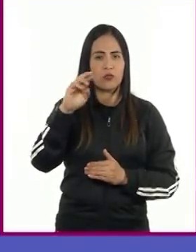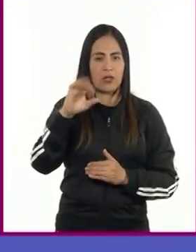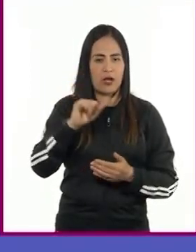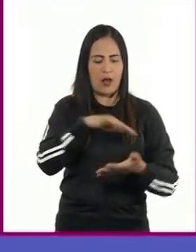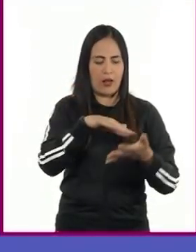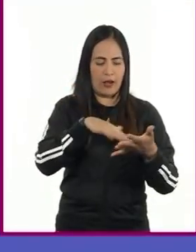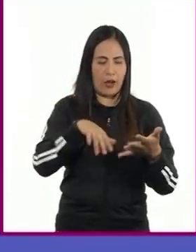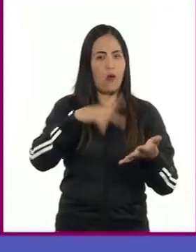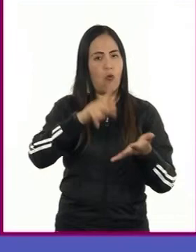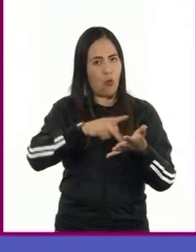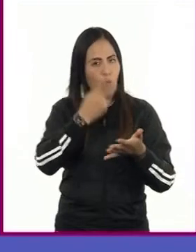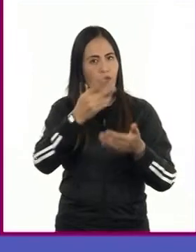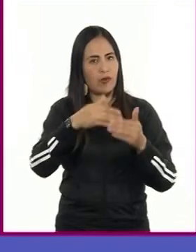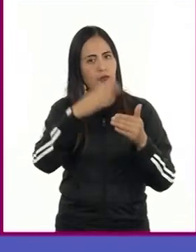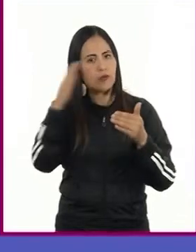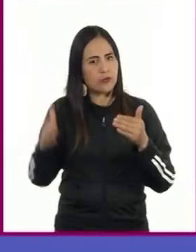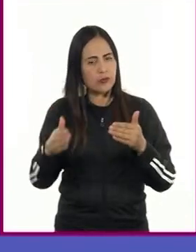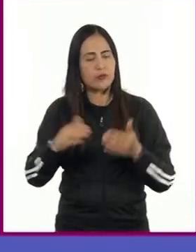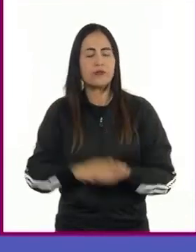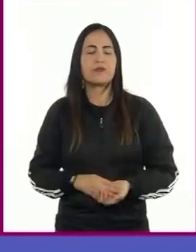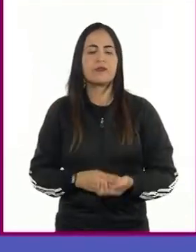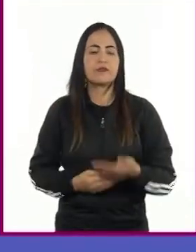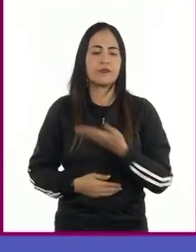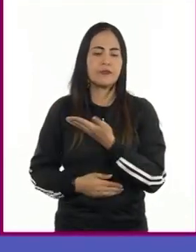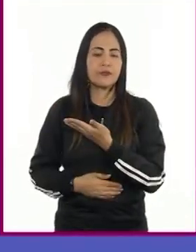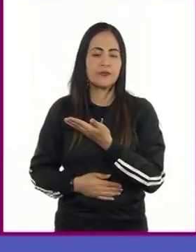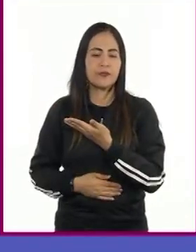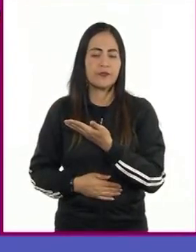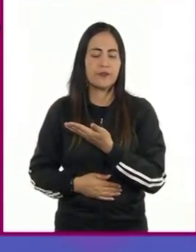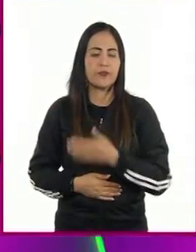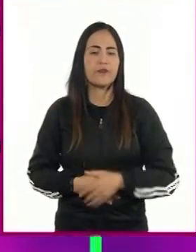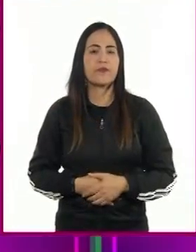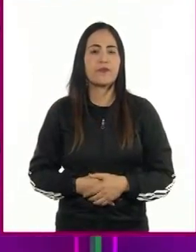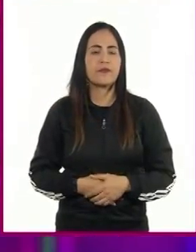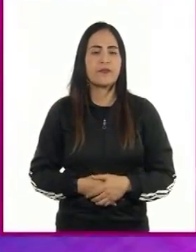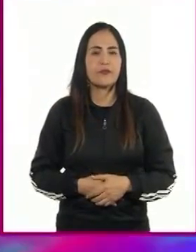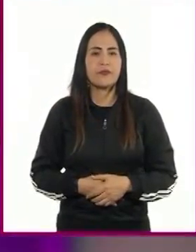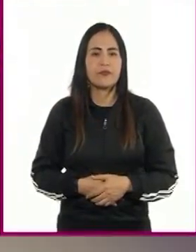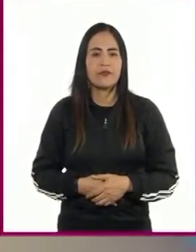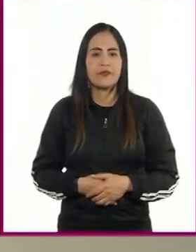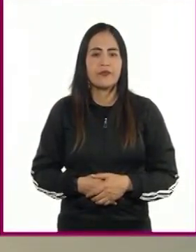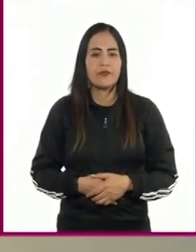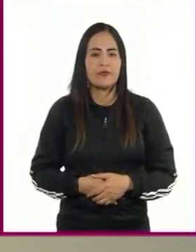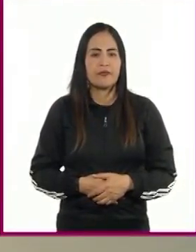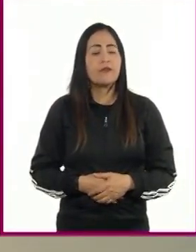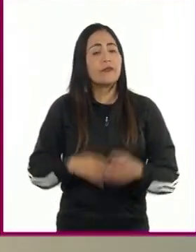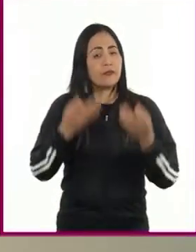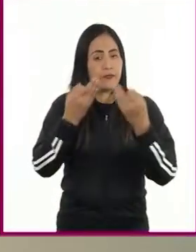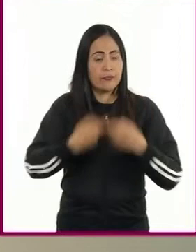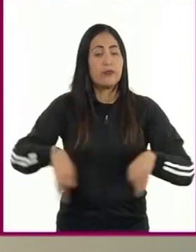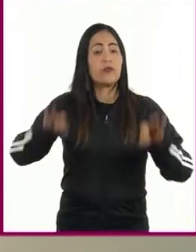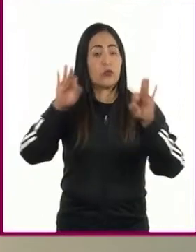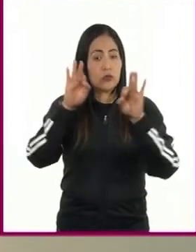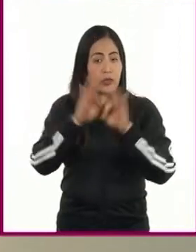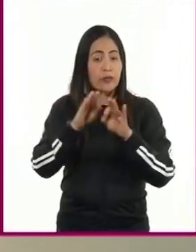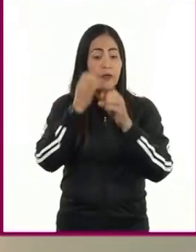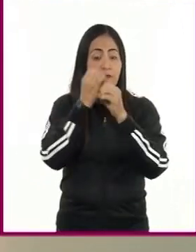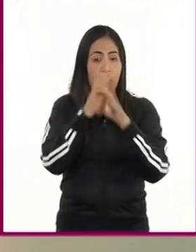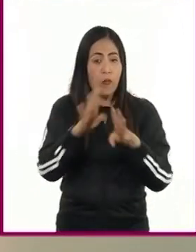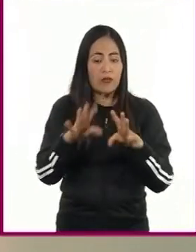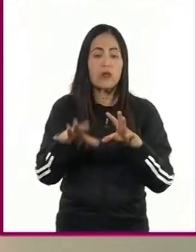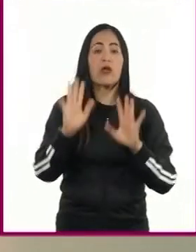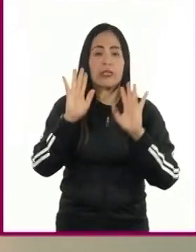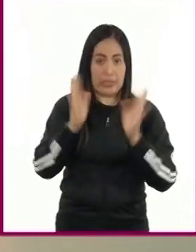fichas, resúmenes, cuadros, mapas conceptuales, etc. Es muy importante que la información